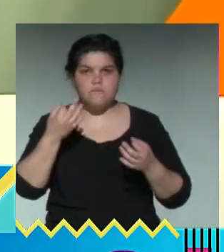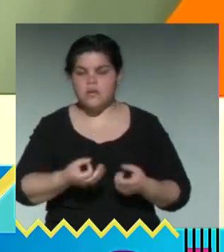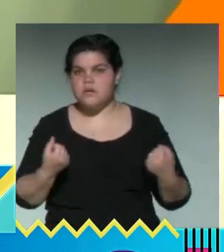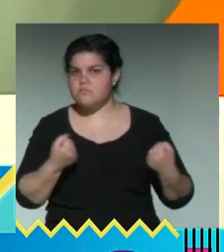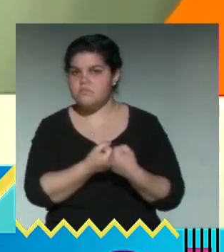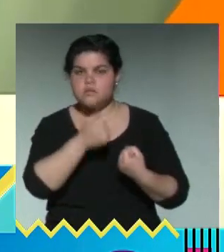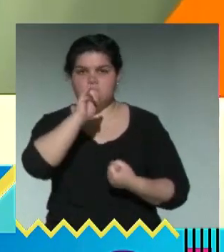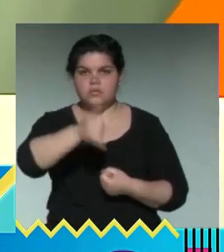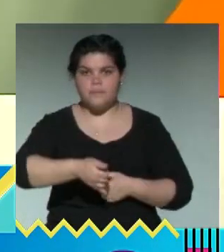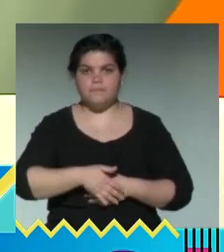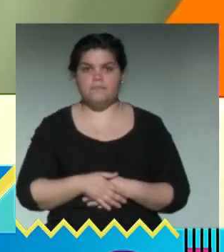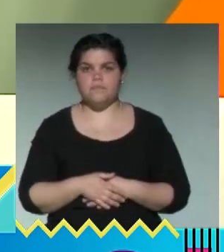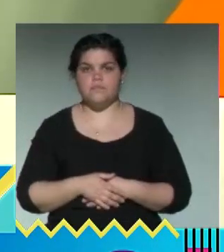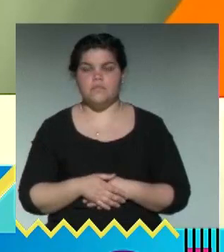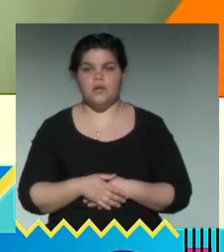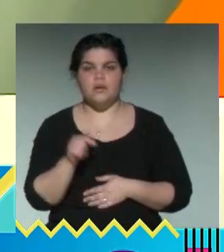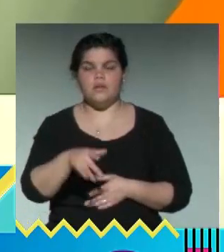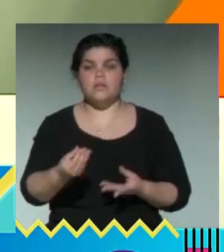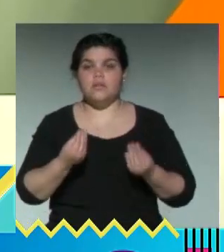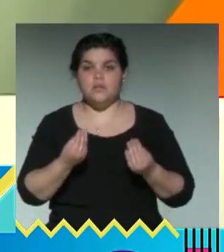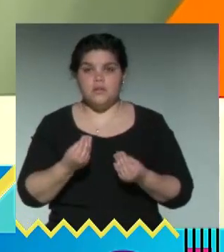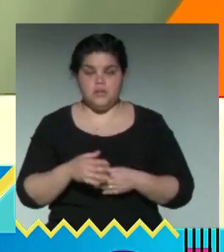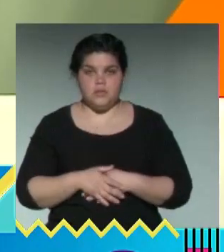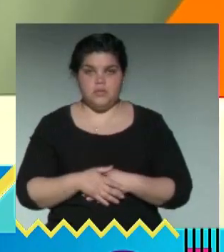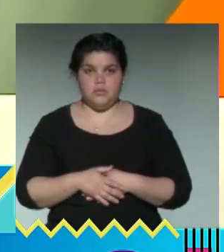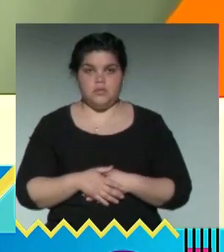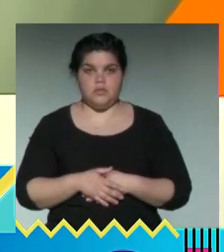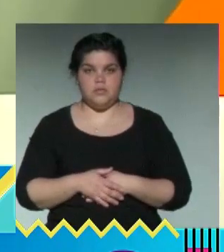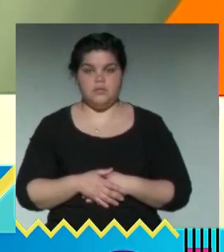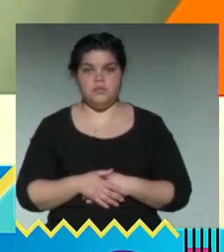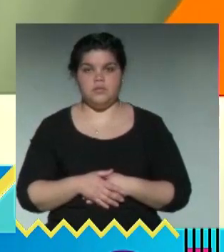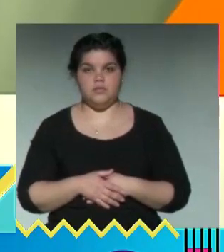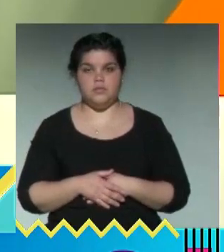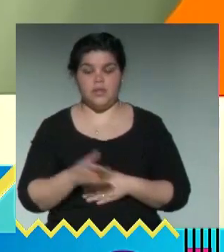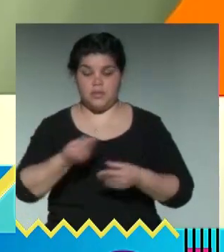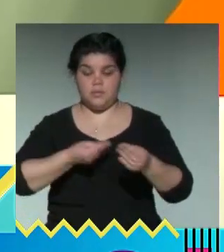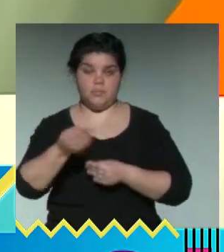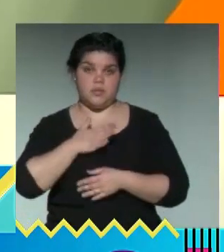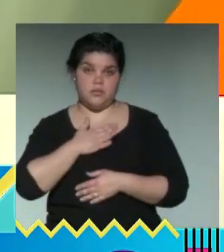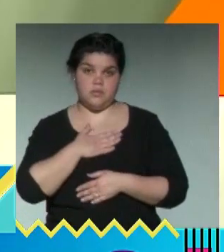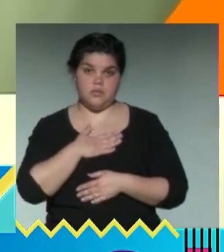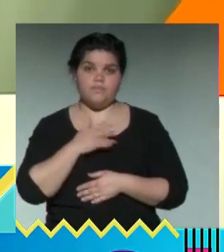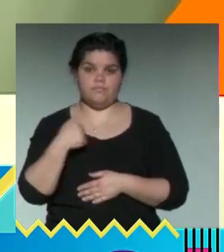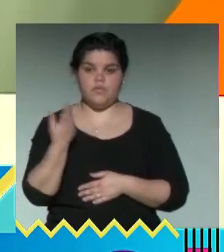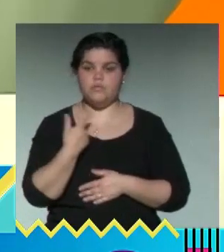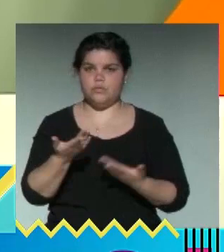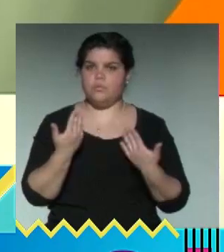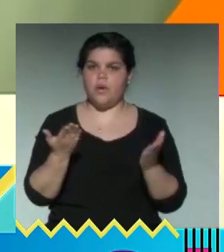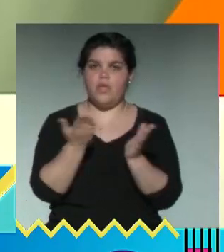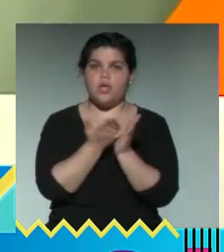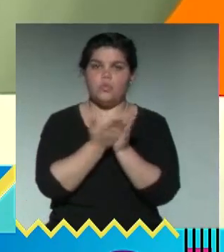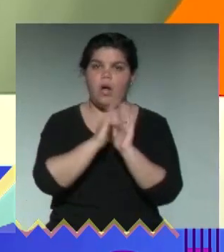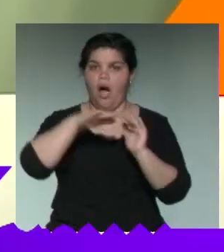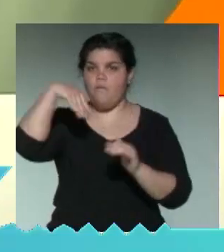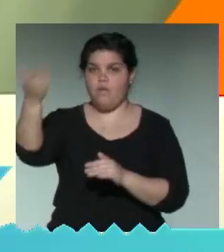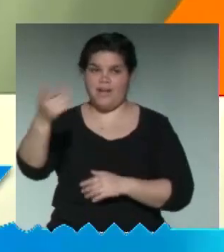la génesis de Energe se basa... tuvimos la grandísima oportunidad de poder ir a estudiar afuera. Jorge